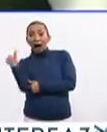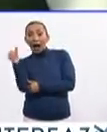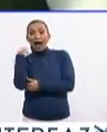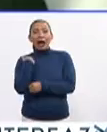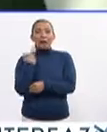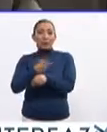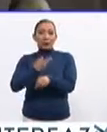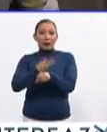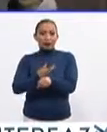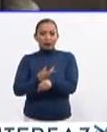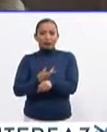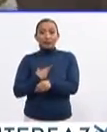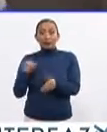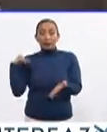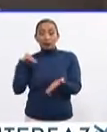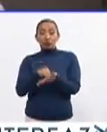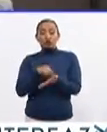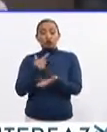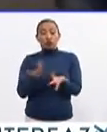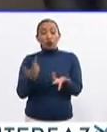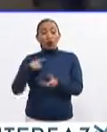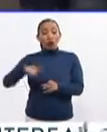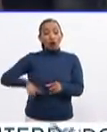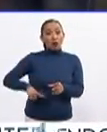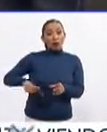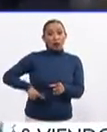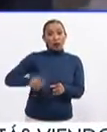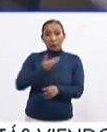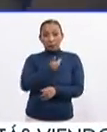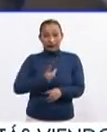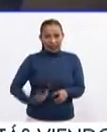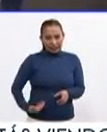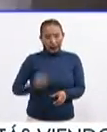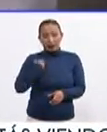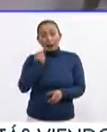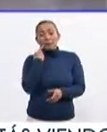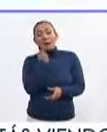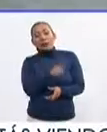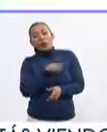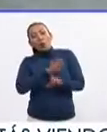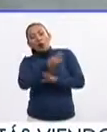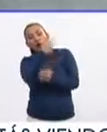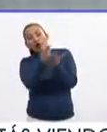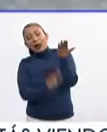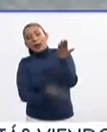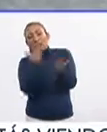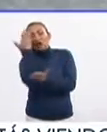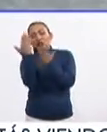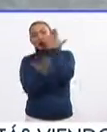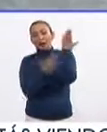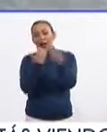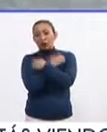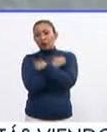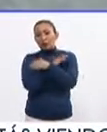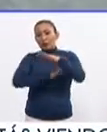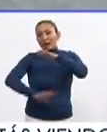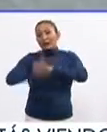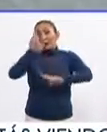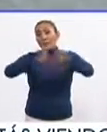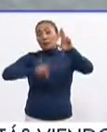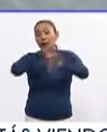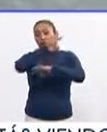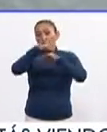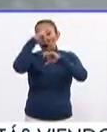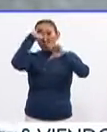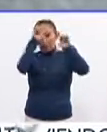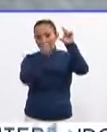nivel medio superior. Se estableció que el Poder Ejecutivo determinaría los planes y programas de estudio de la educación básica y normal para todo